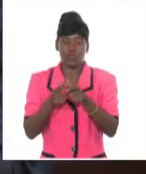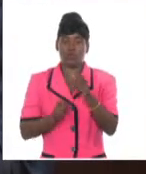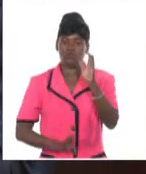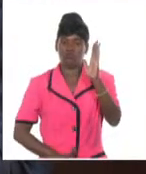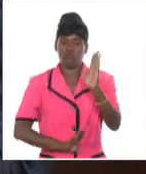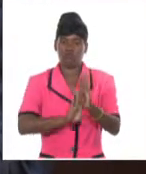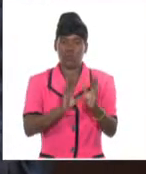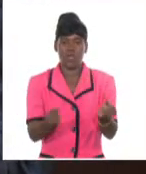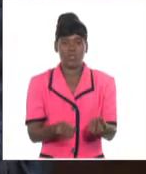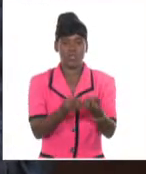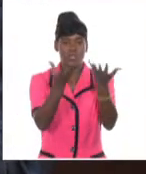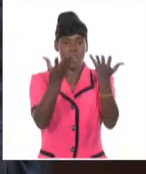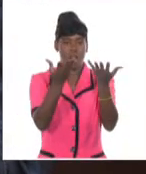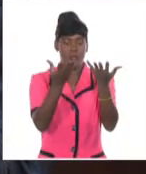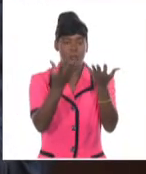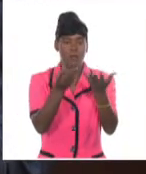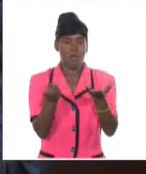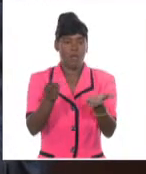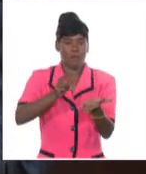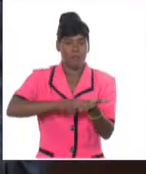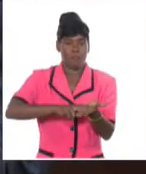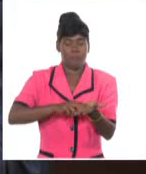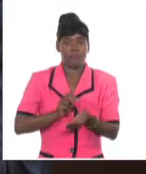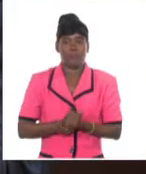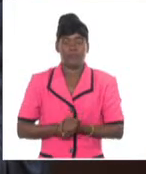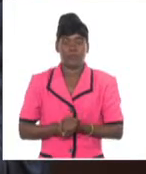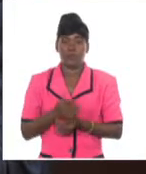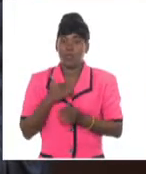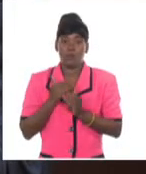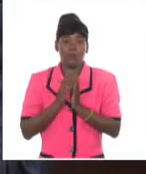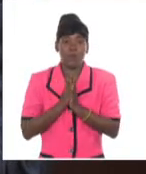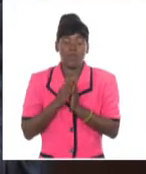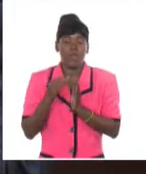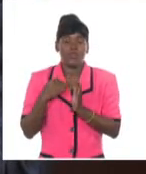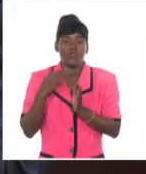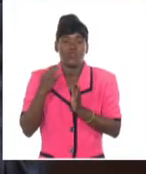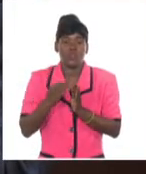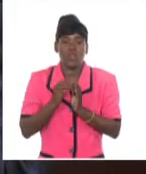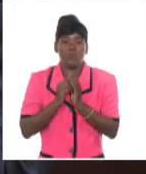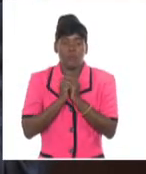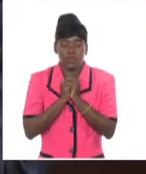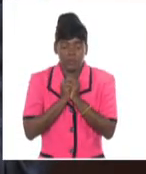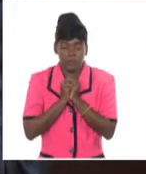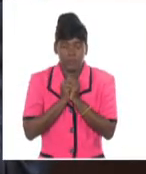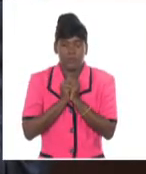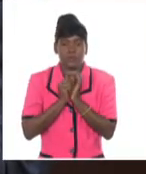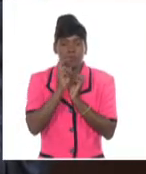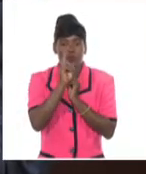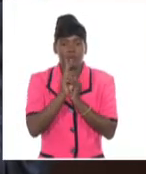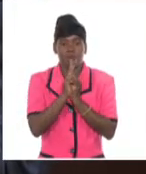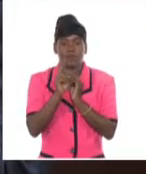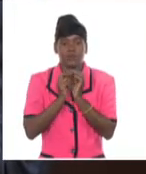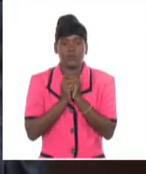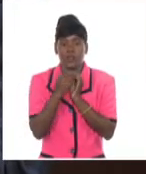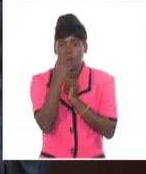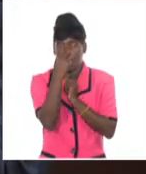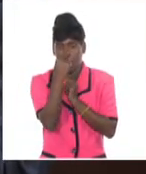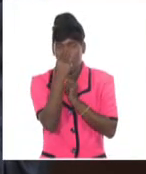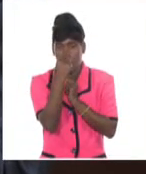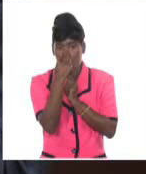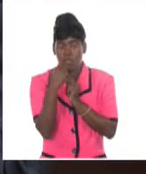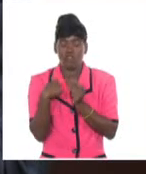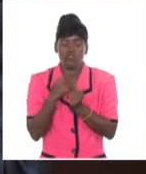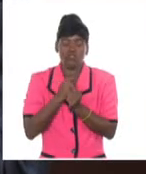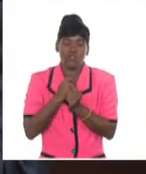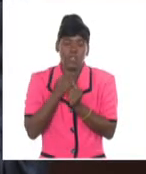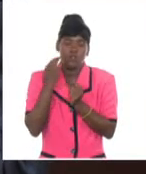mi oración es esa, una sociedad donde todos podamos vivir